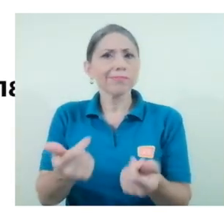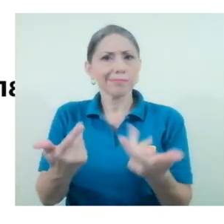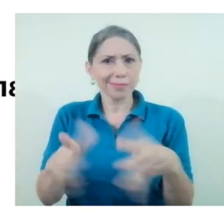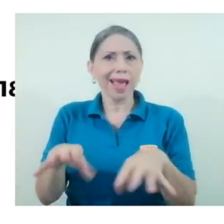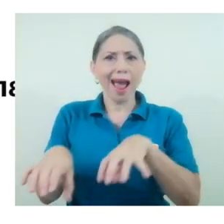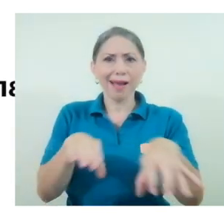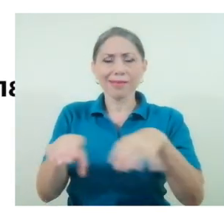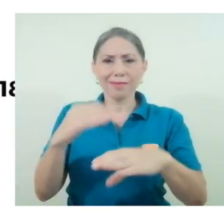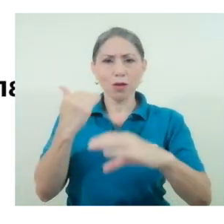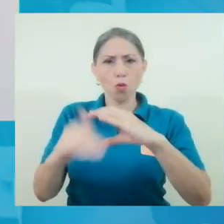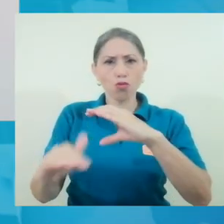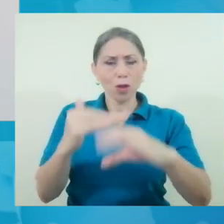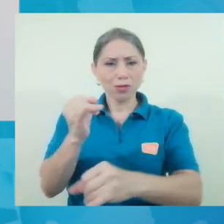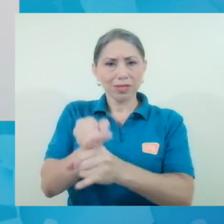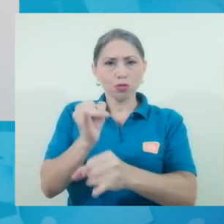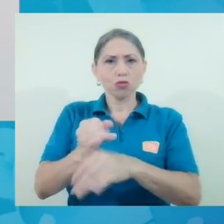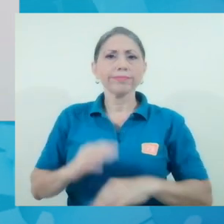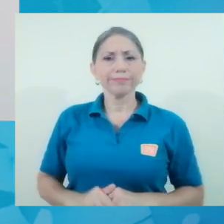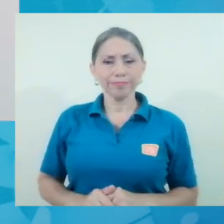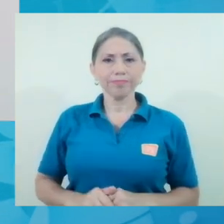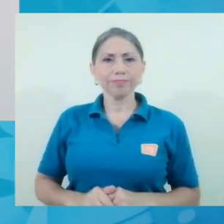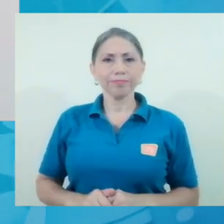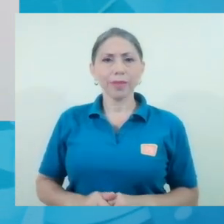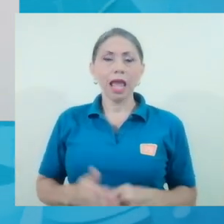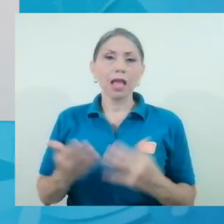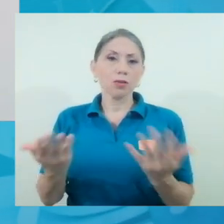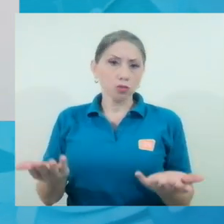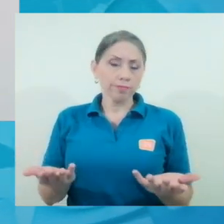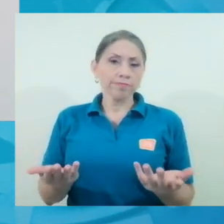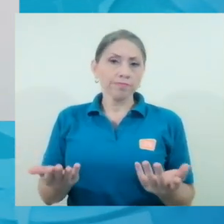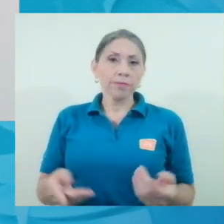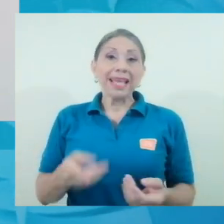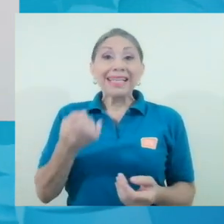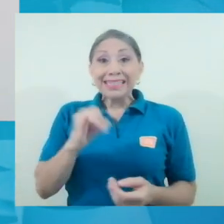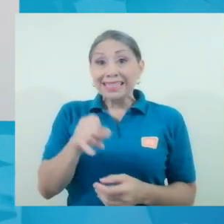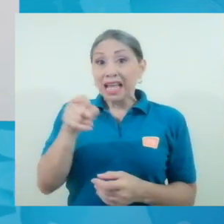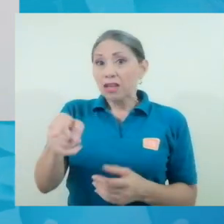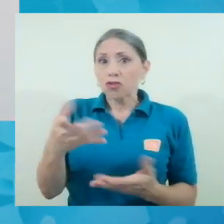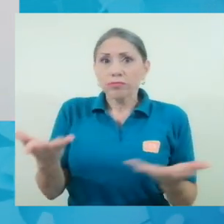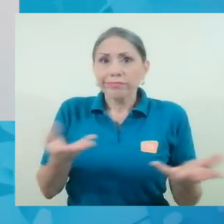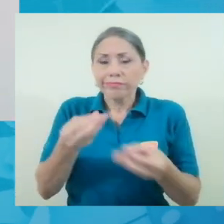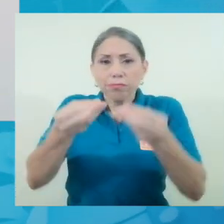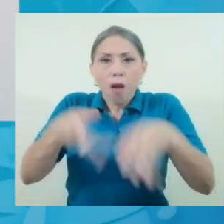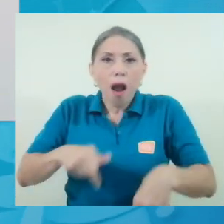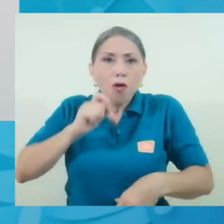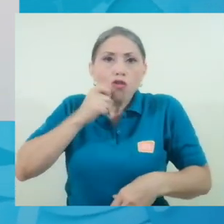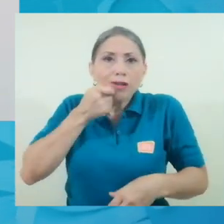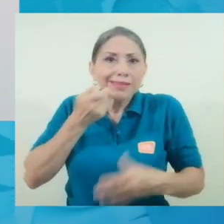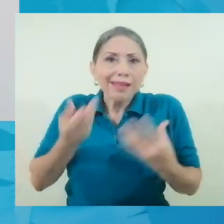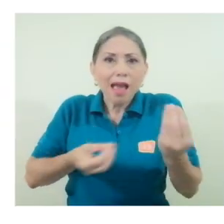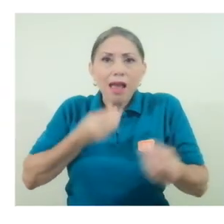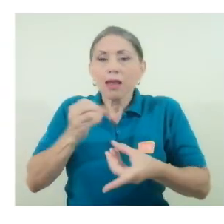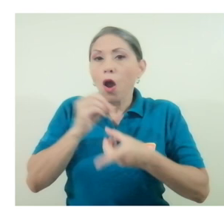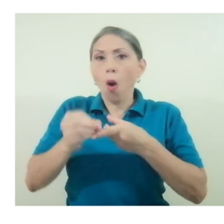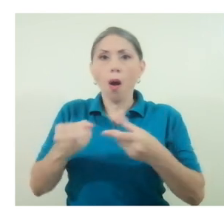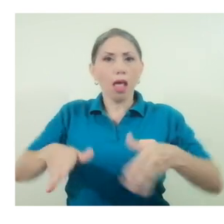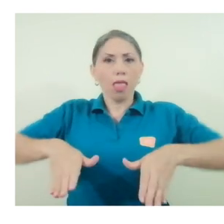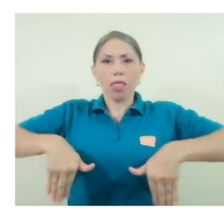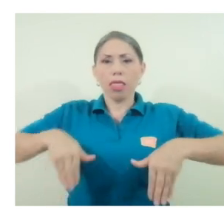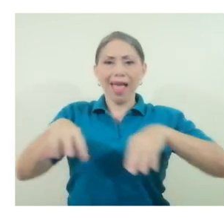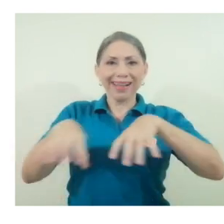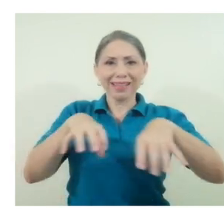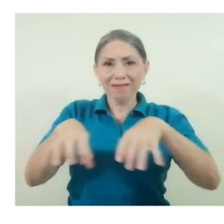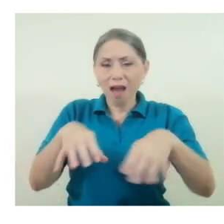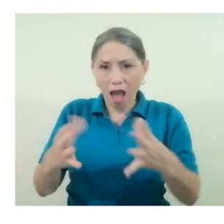manera automática el correo institucional. Entonces, si han perdido la contraseña o no se han